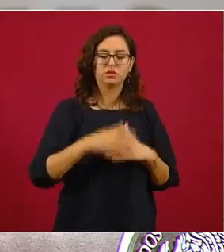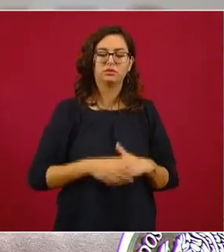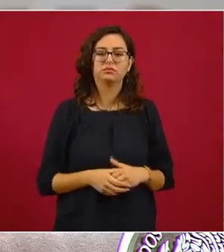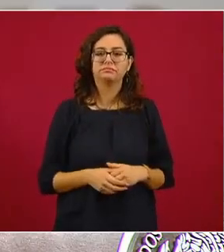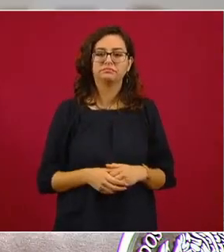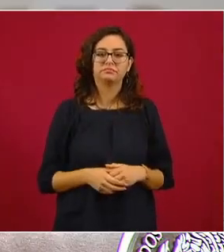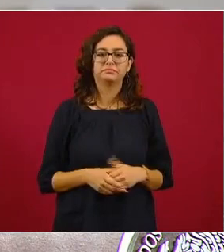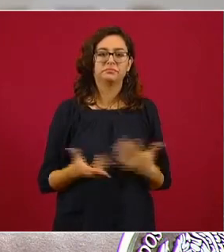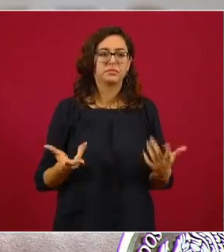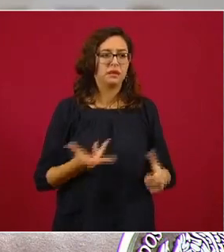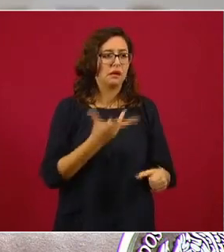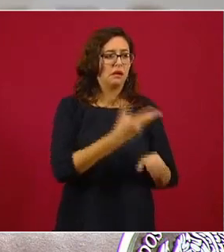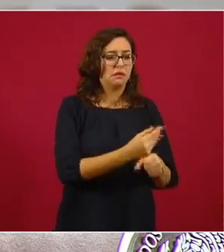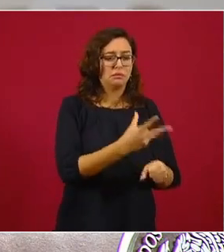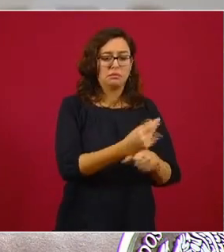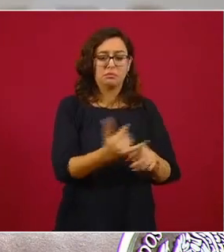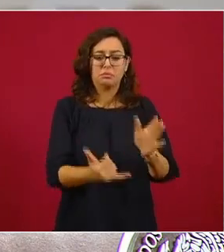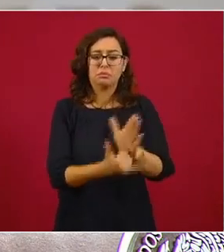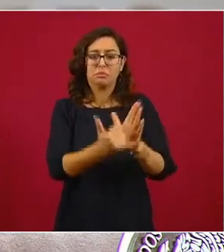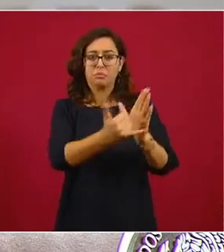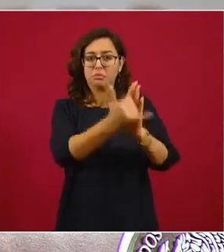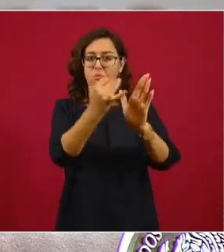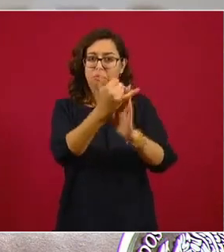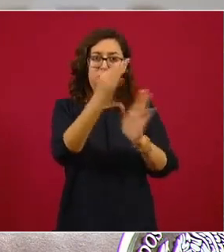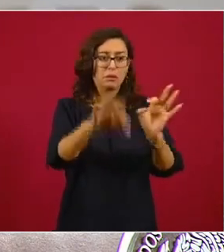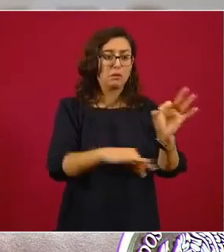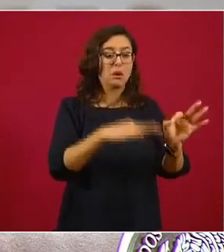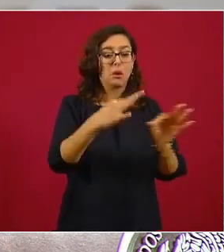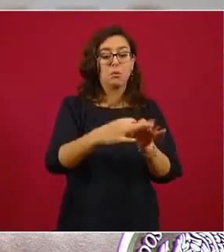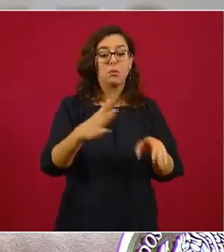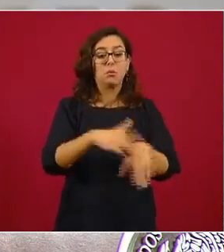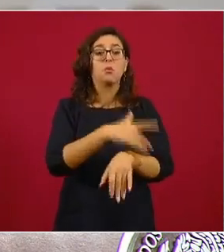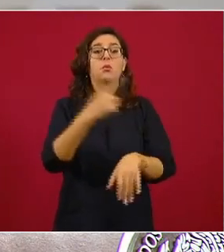rehabilitando hospitales que encontramos